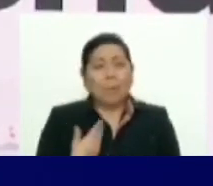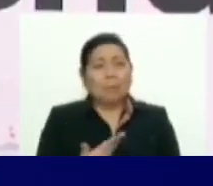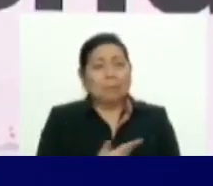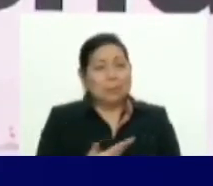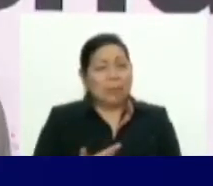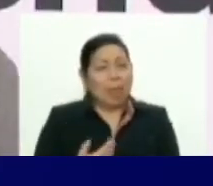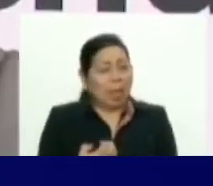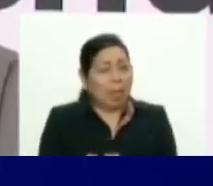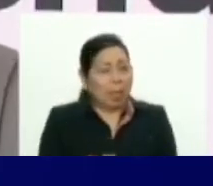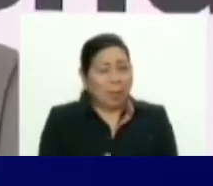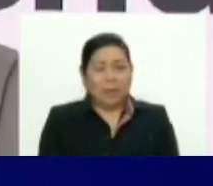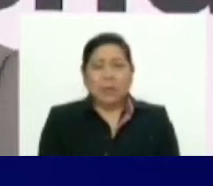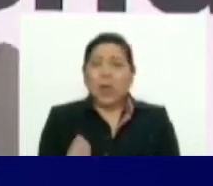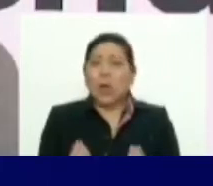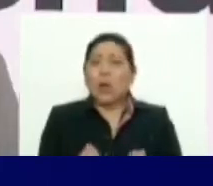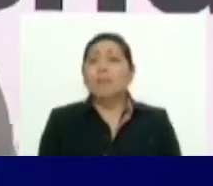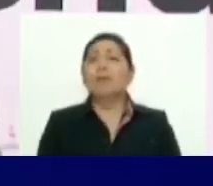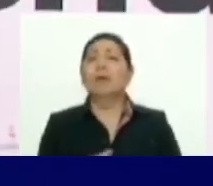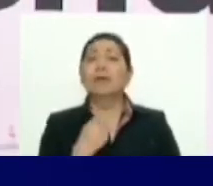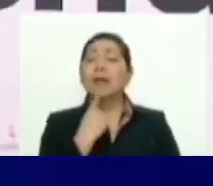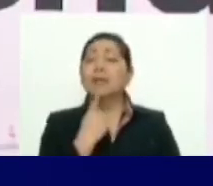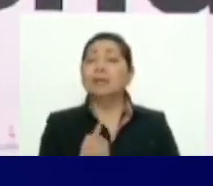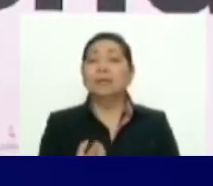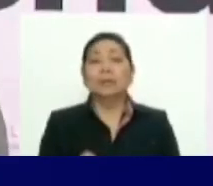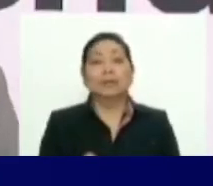Ejecutivo, donde habría pretendido